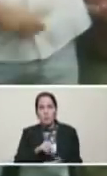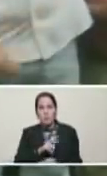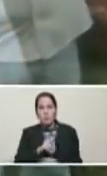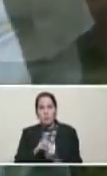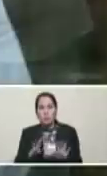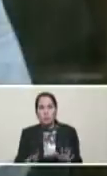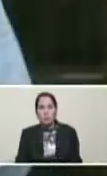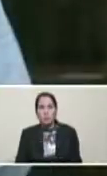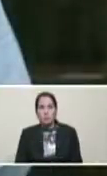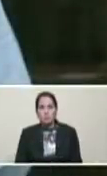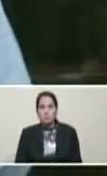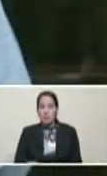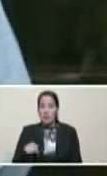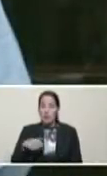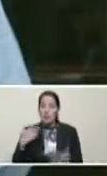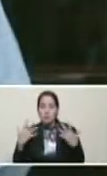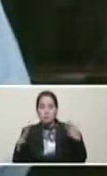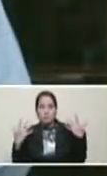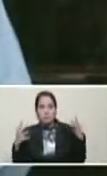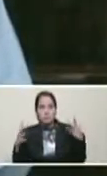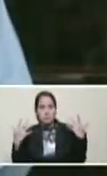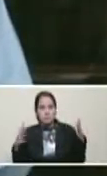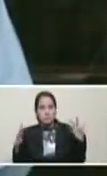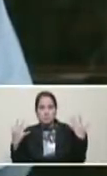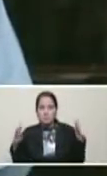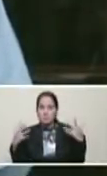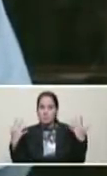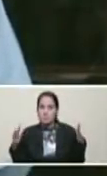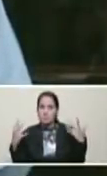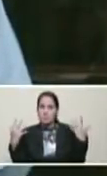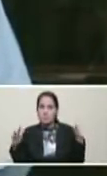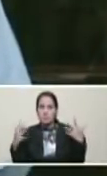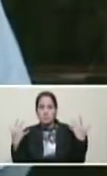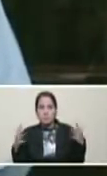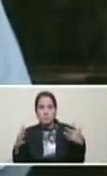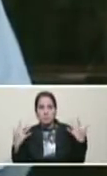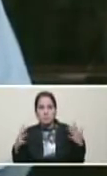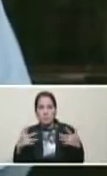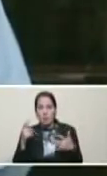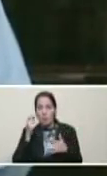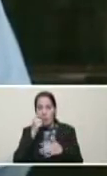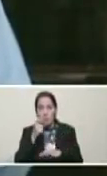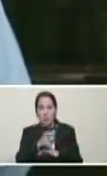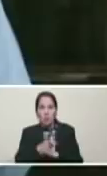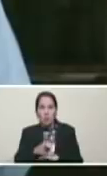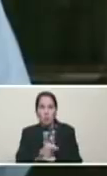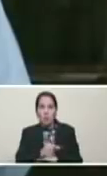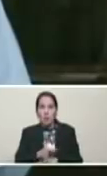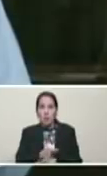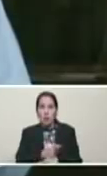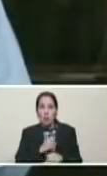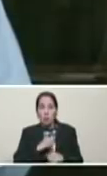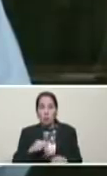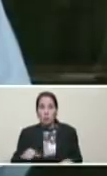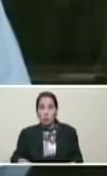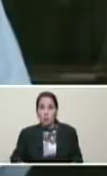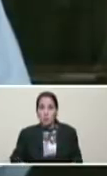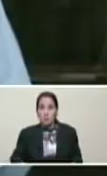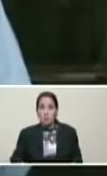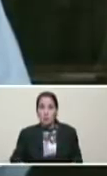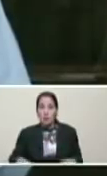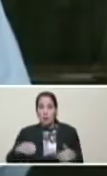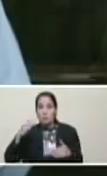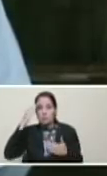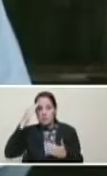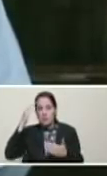aquí también los aplaudimos desde aquí compañero rafael calle gobernador del estado portuguesa y saludo